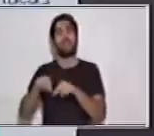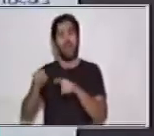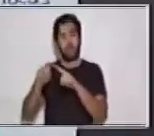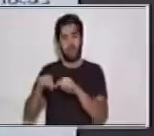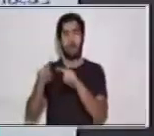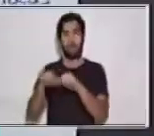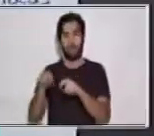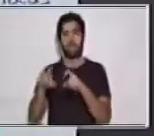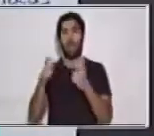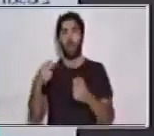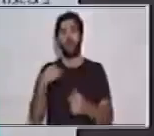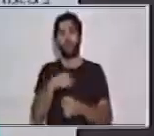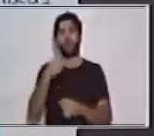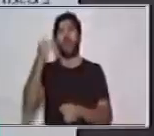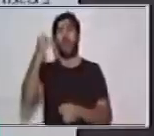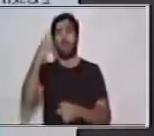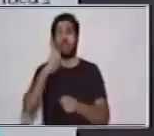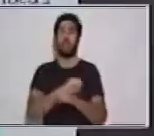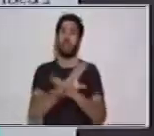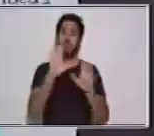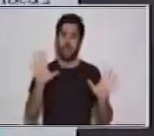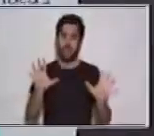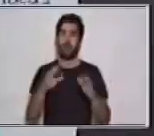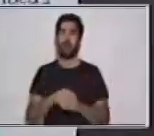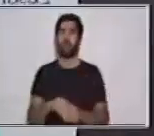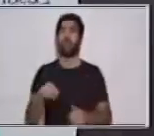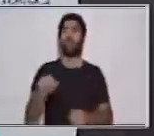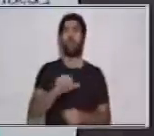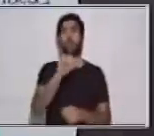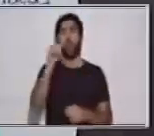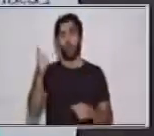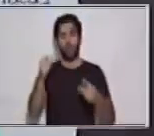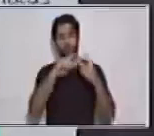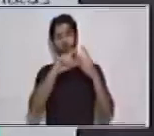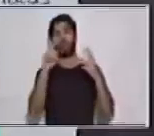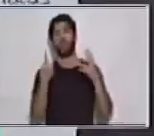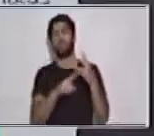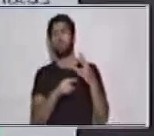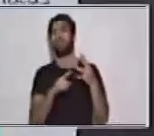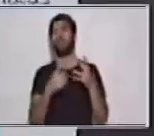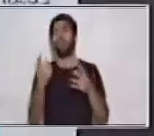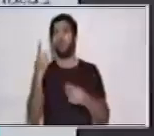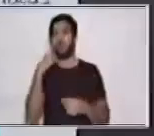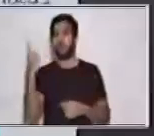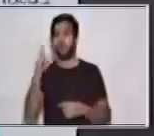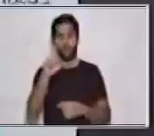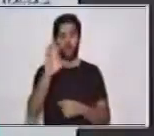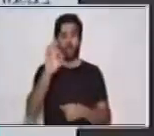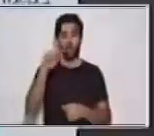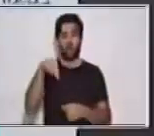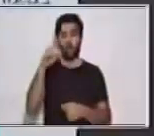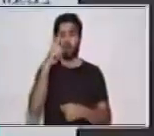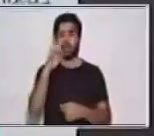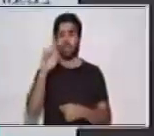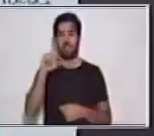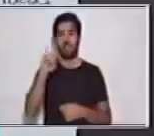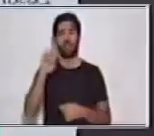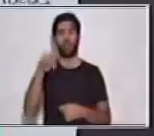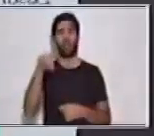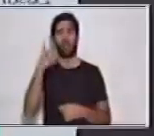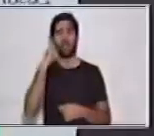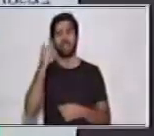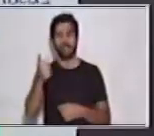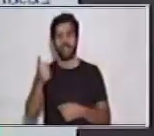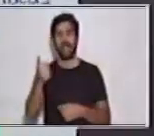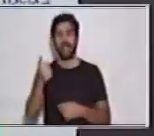que entablemos la otra. Otro tipo de conector es el conector de consecuencia, ¿sí? No van a ser